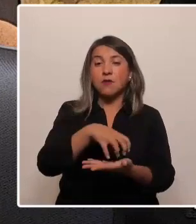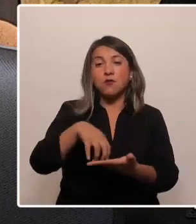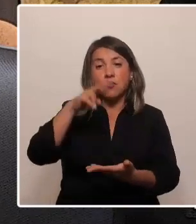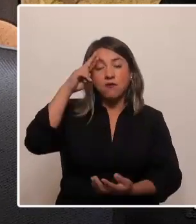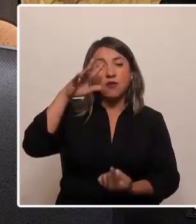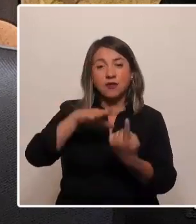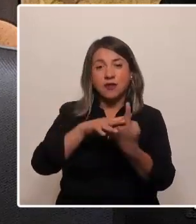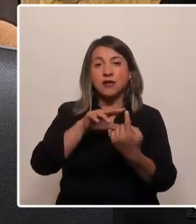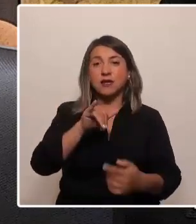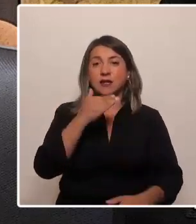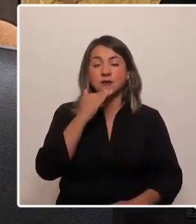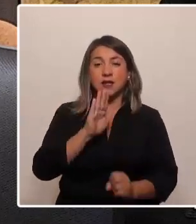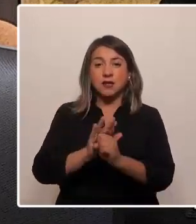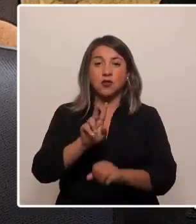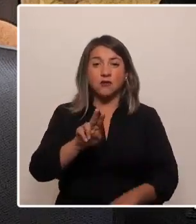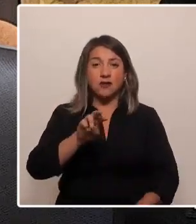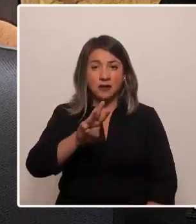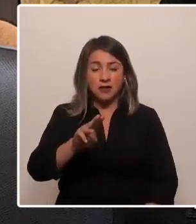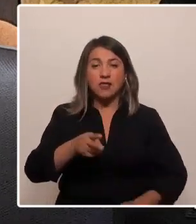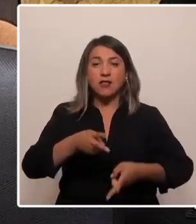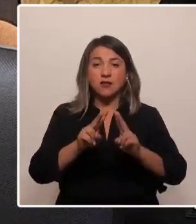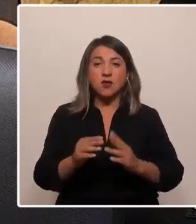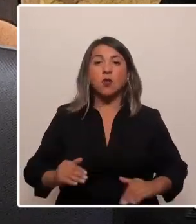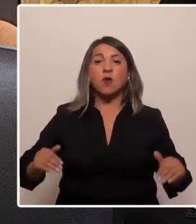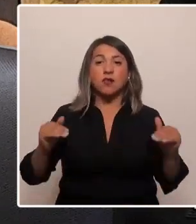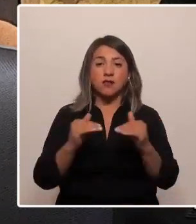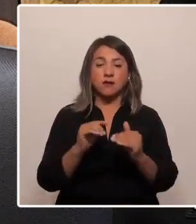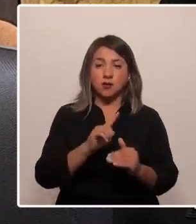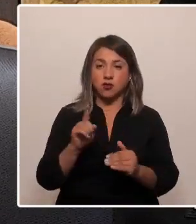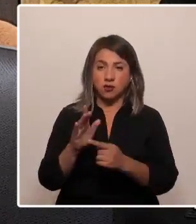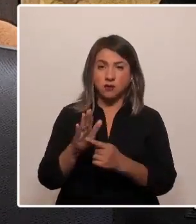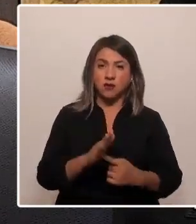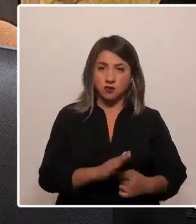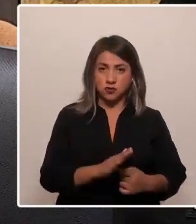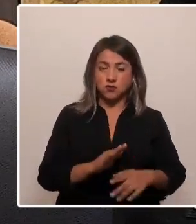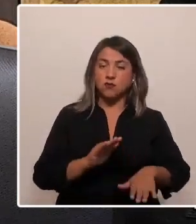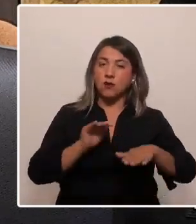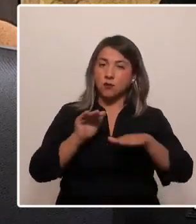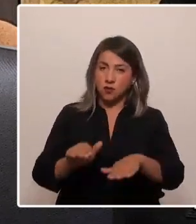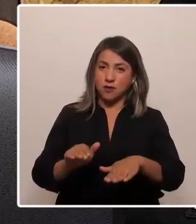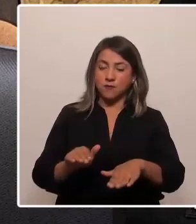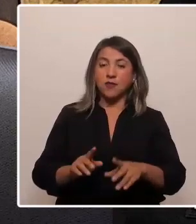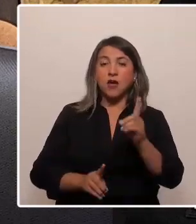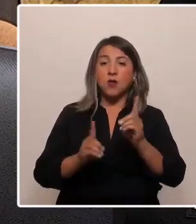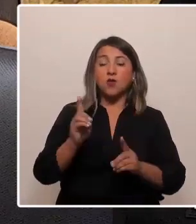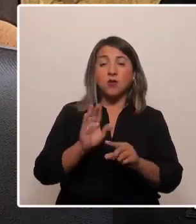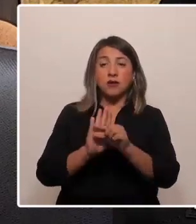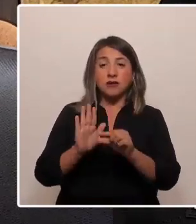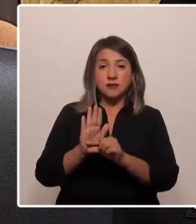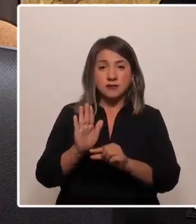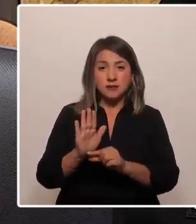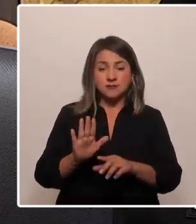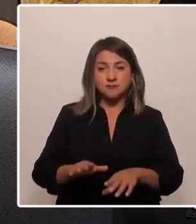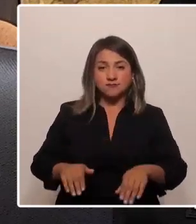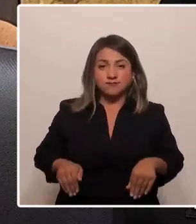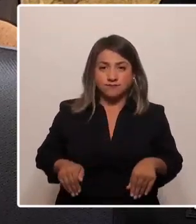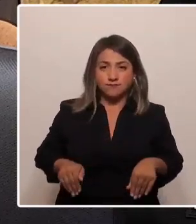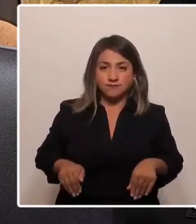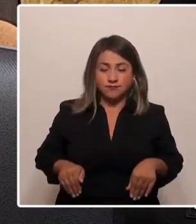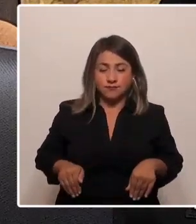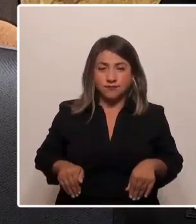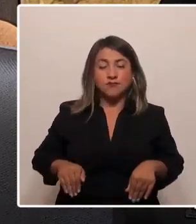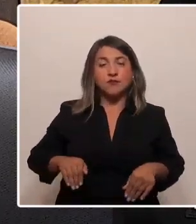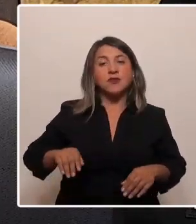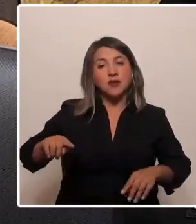así también el artículo 23 sobre derecho a la igualdad y no discriminación. Sobre algunos incisos, me abstendré en señal que estos